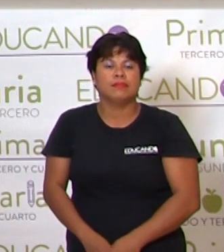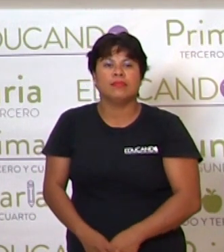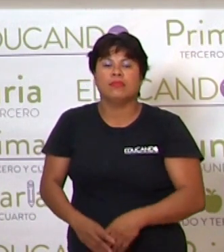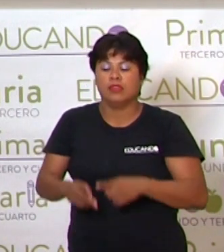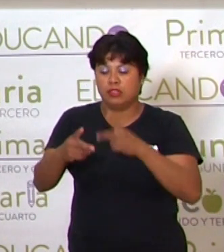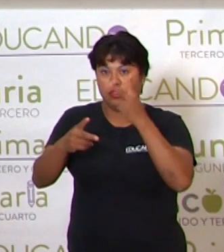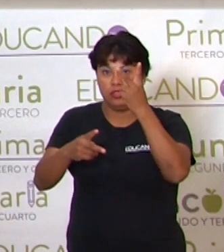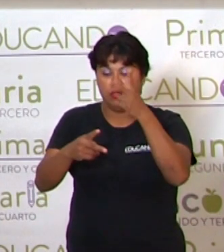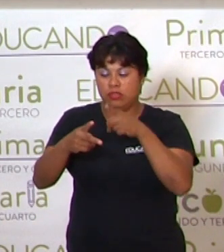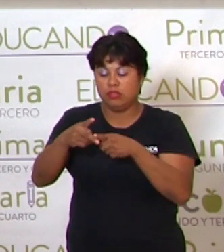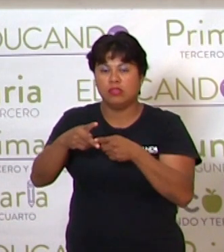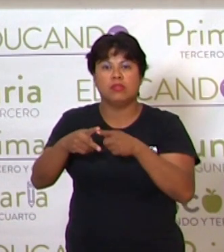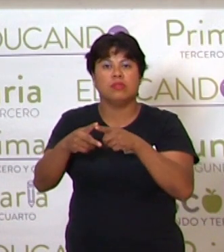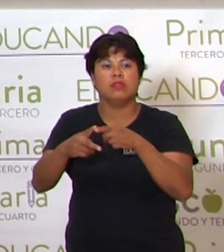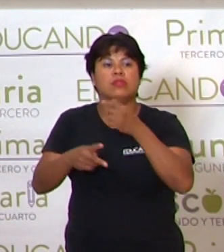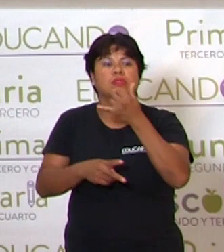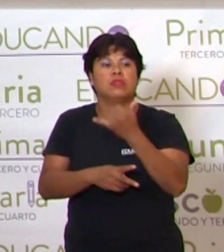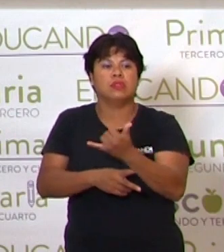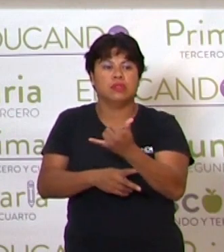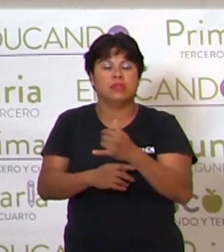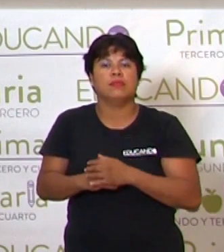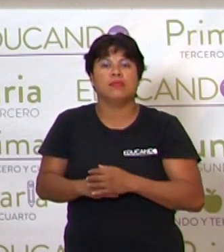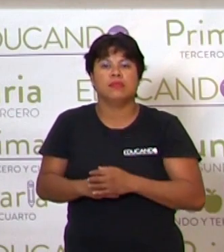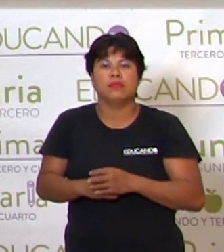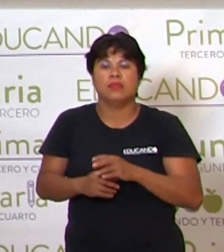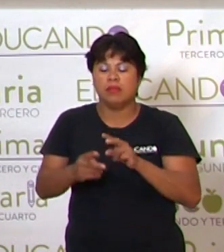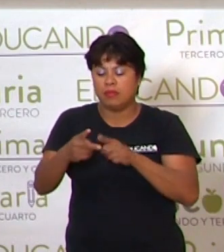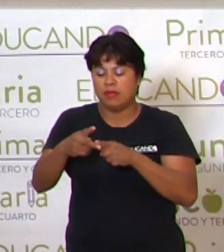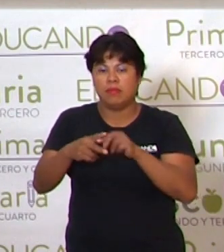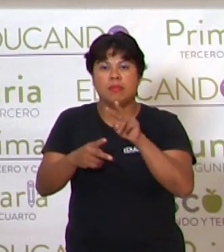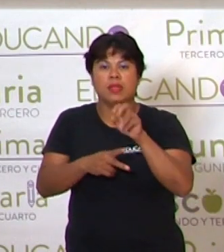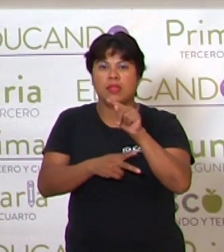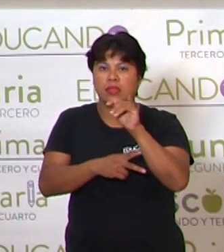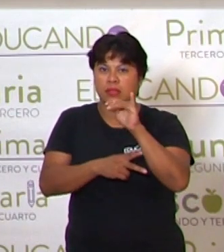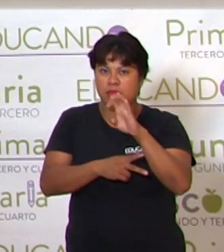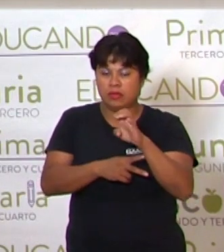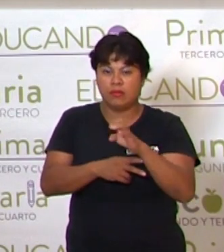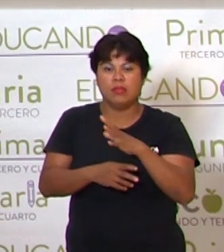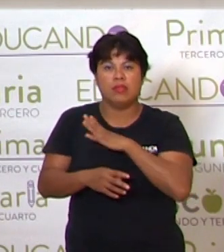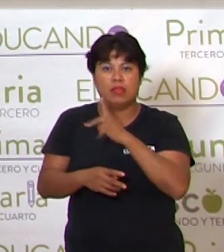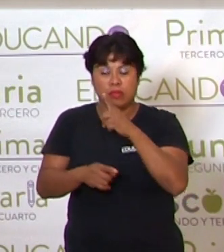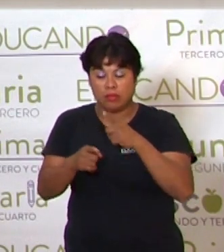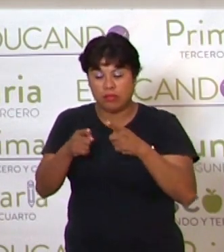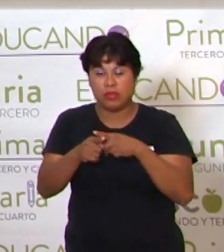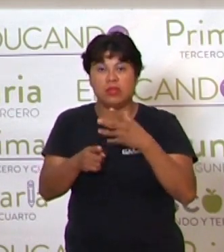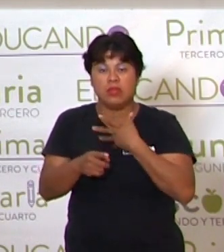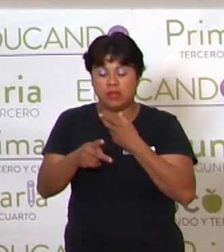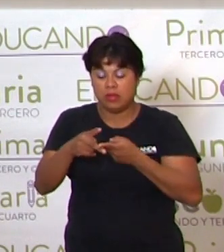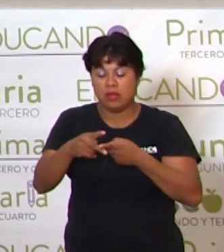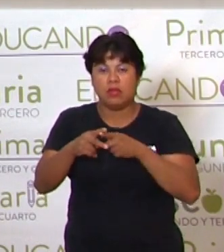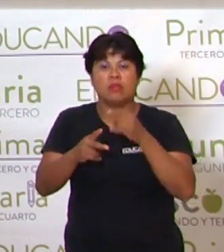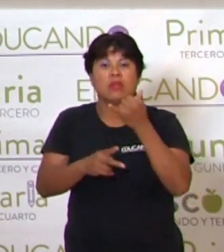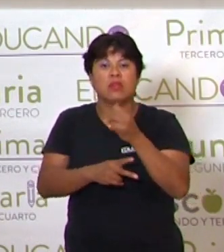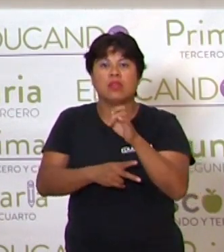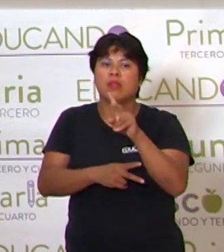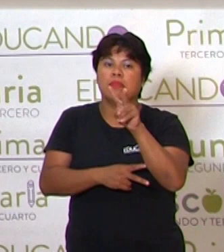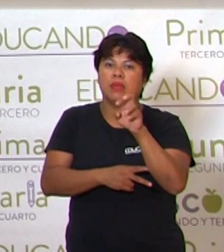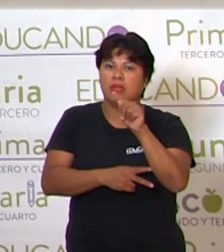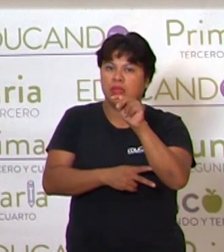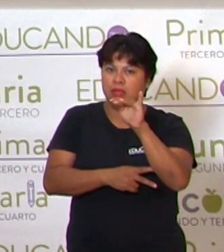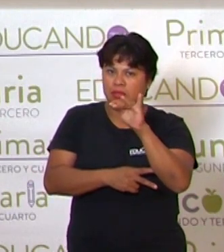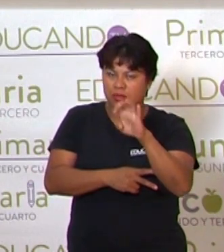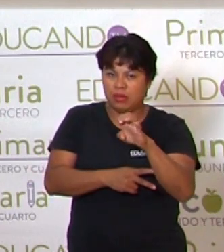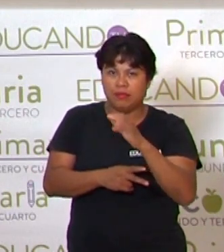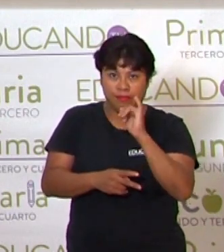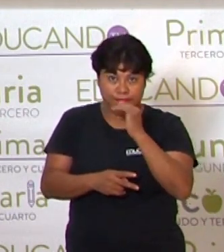Los dos ángulos y el vértice. Mejor dicho, las dos líneas que forman el ángulo y el vértice.